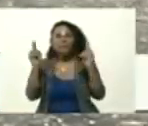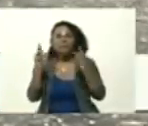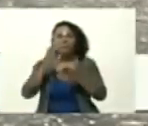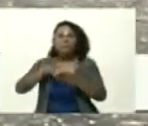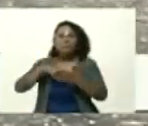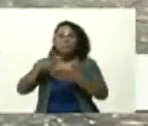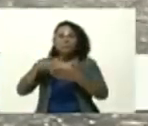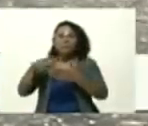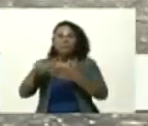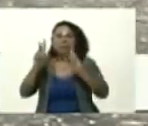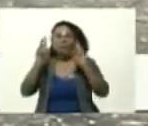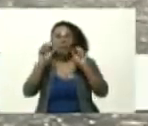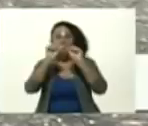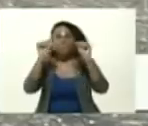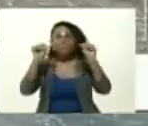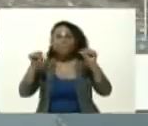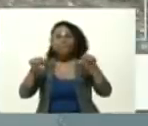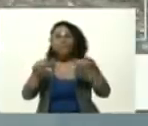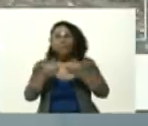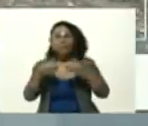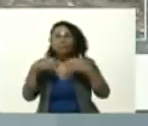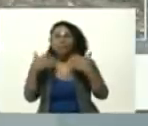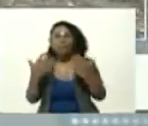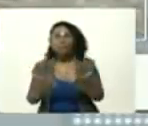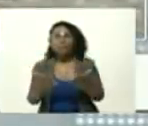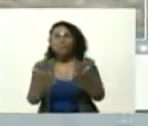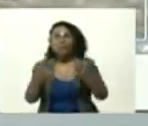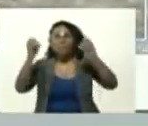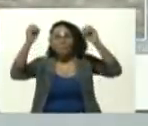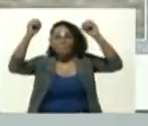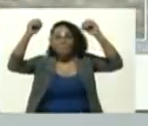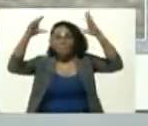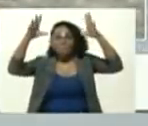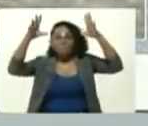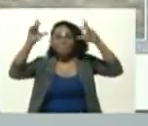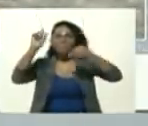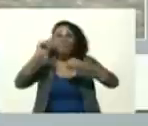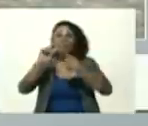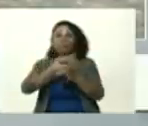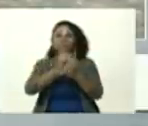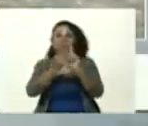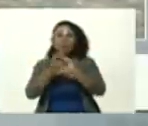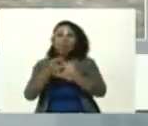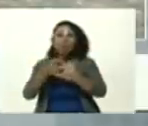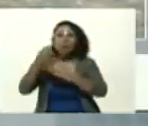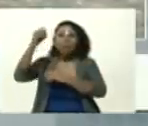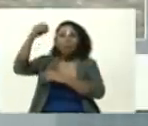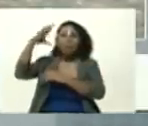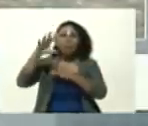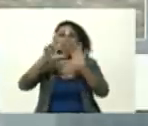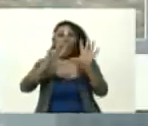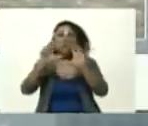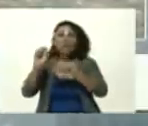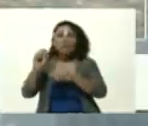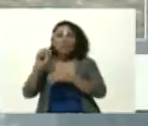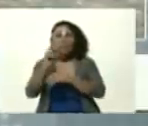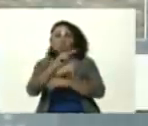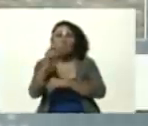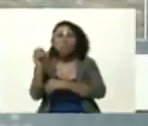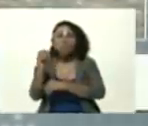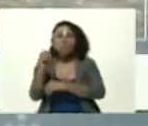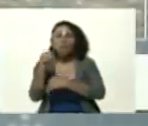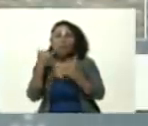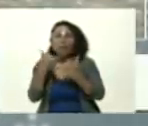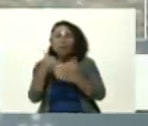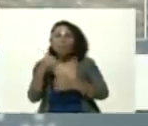pintura, el nuevo sistema de alumbrado, iluminación, estamos sustituyendo las lámparas de 80 por 200. Así que, hermano